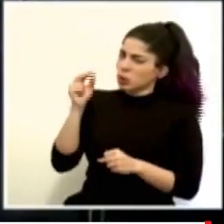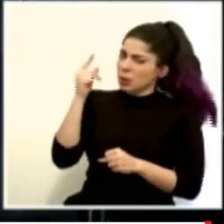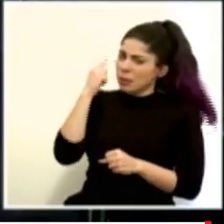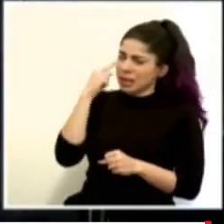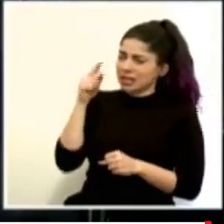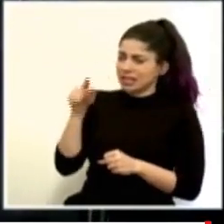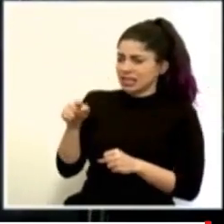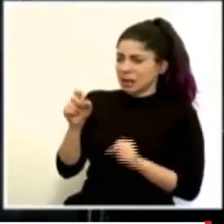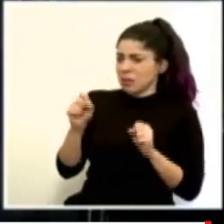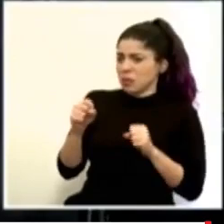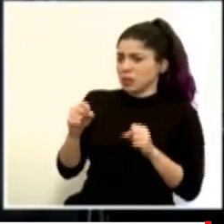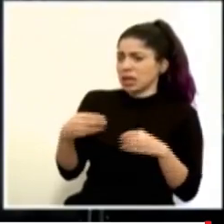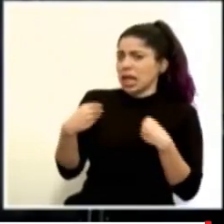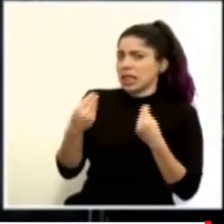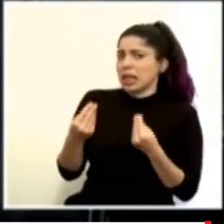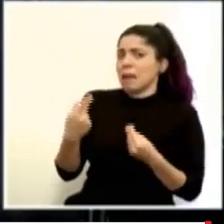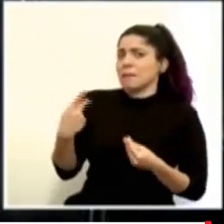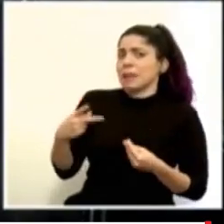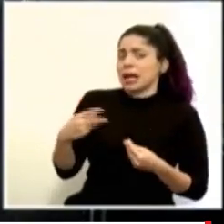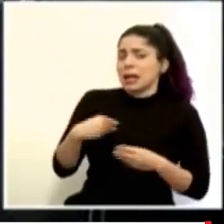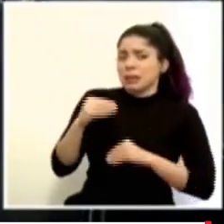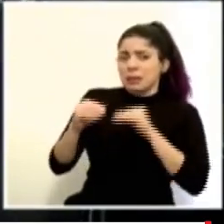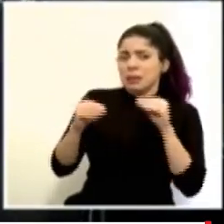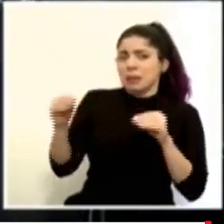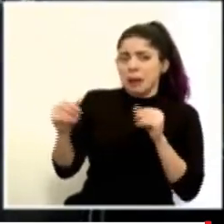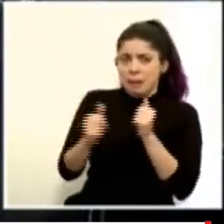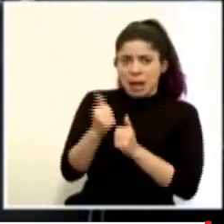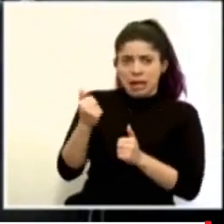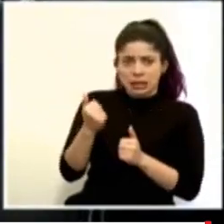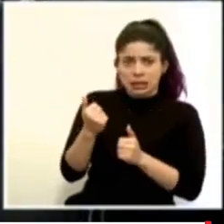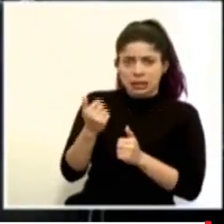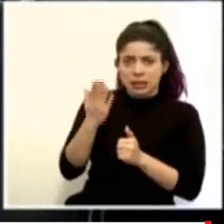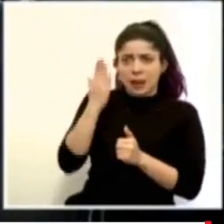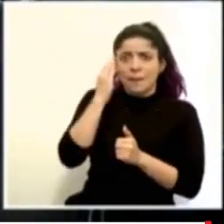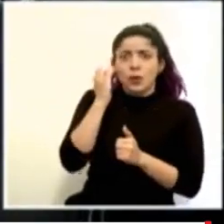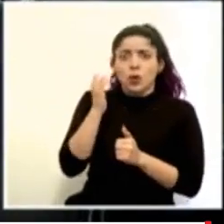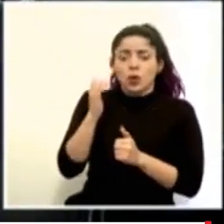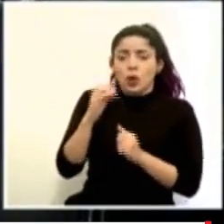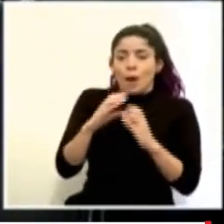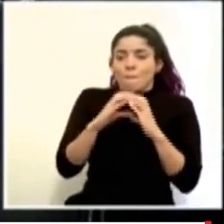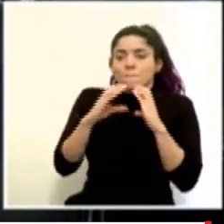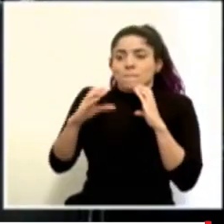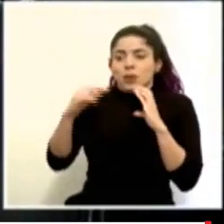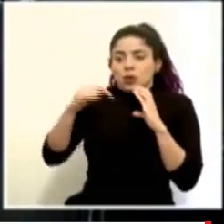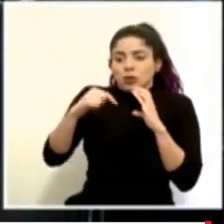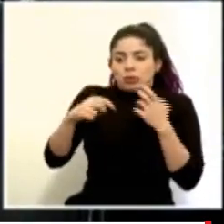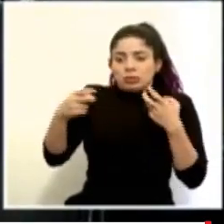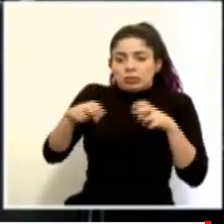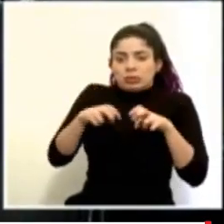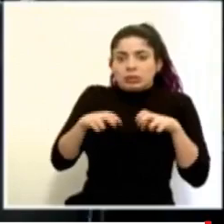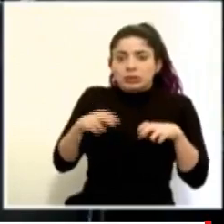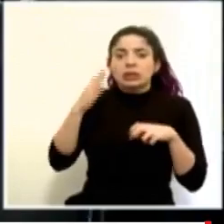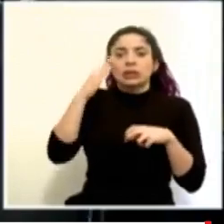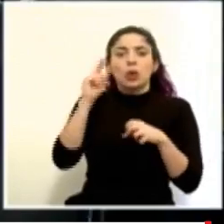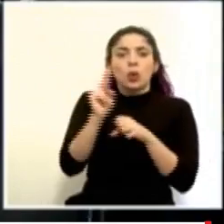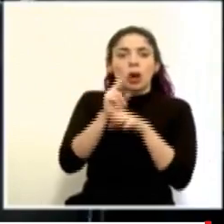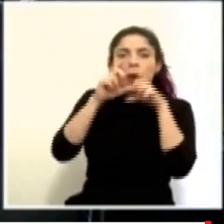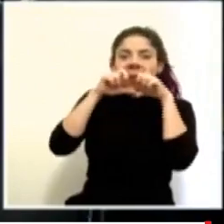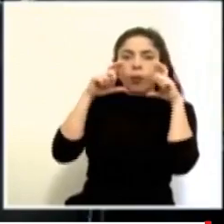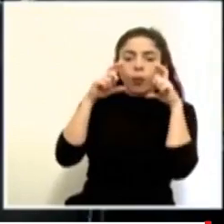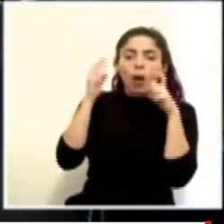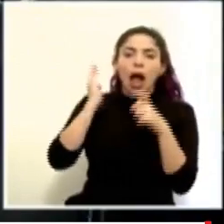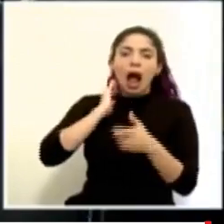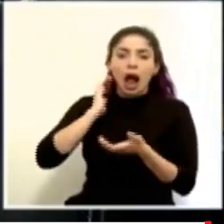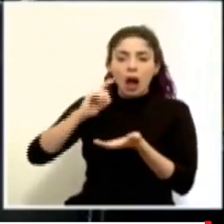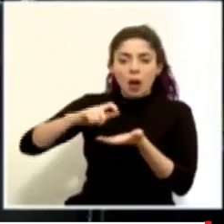ustedes que incrementa la posibilidad de contagio por lo que significa la esfera de un autobús, ¿verdad? Aunque sabemos que van con mascarillas y que hay alcohol en